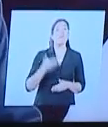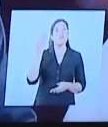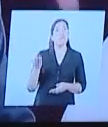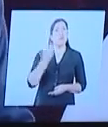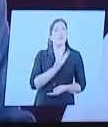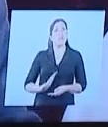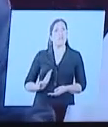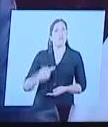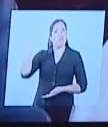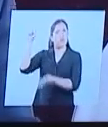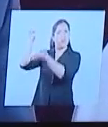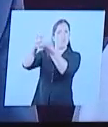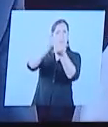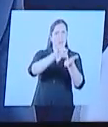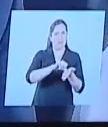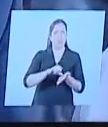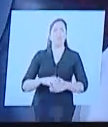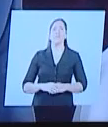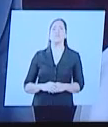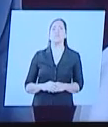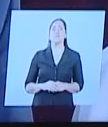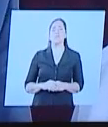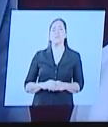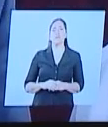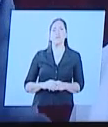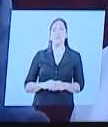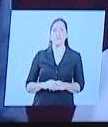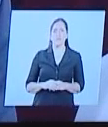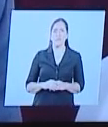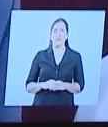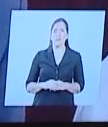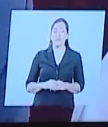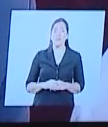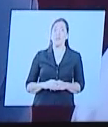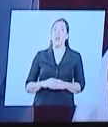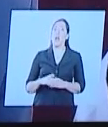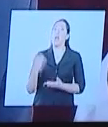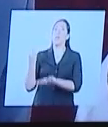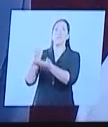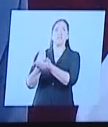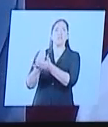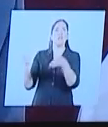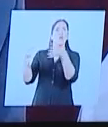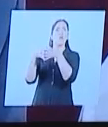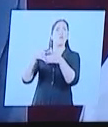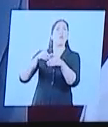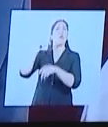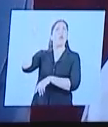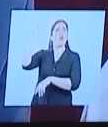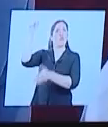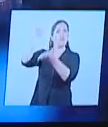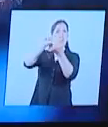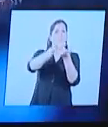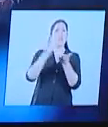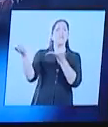del Estado son de los ciudadanos y no de funcionarios que los utilizan para su enriquecimiento propio. Claro. Entonces